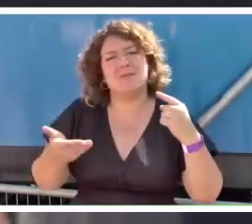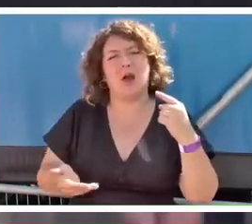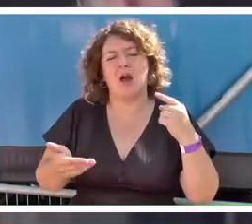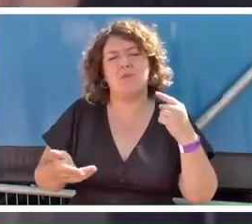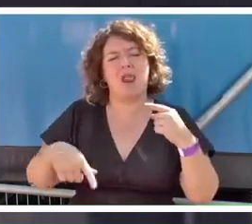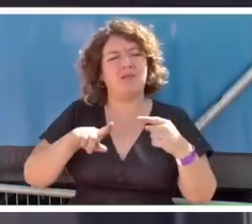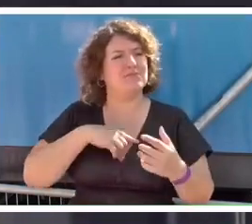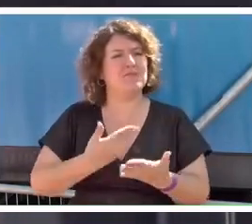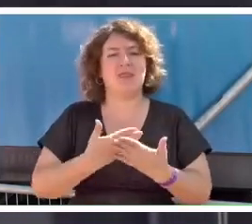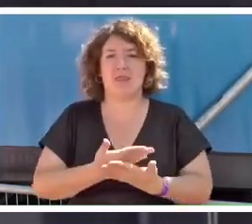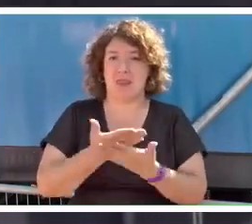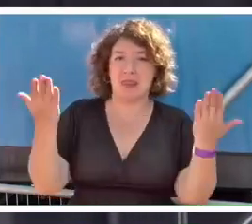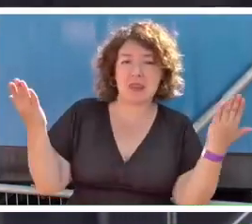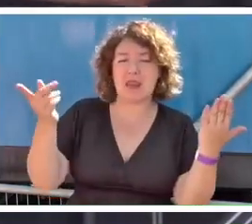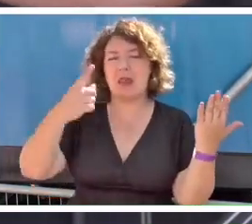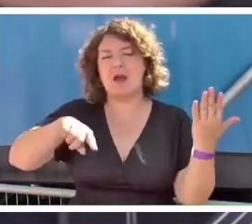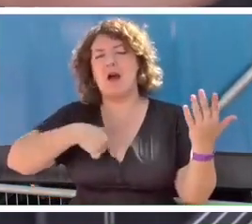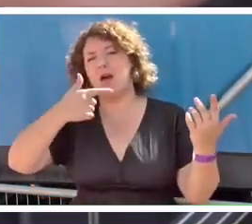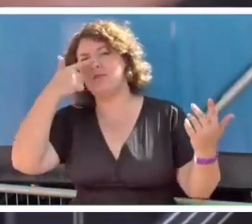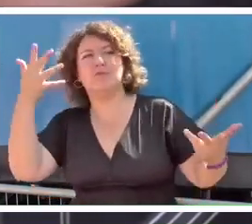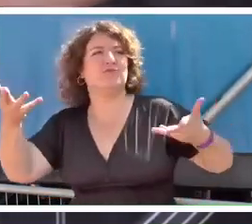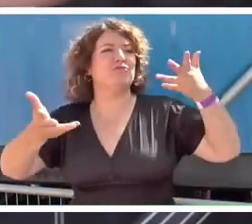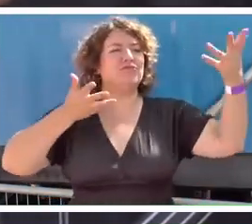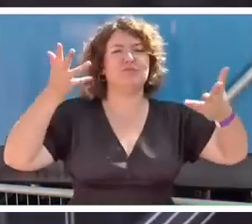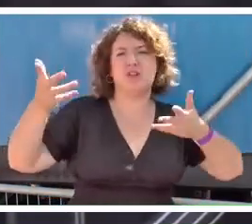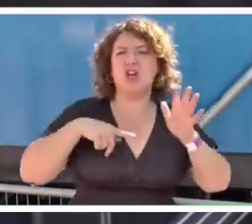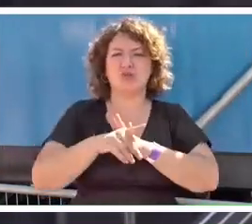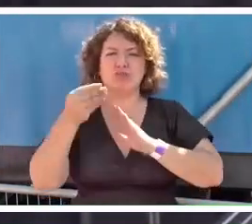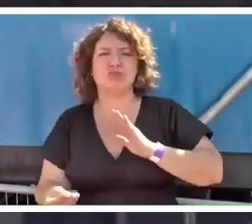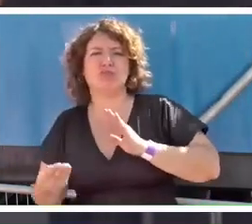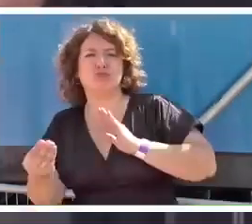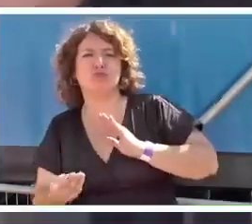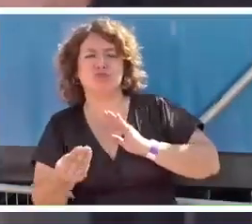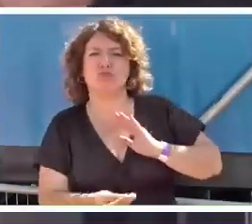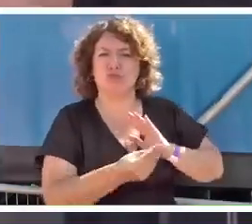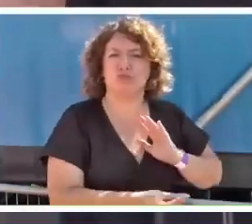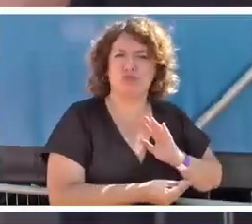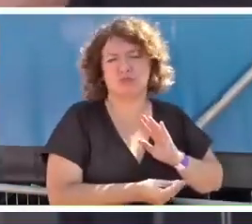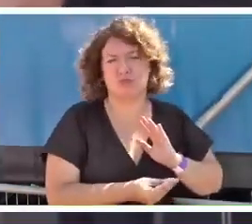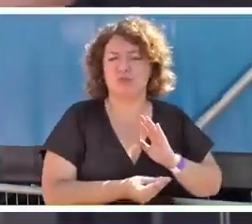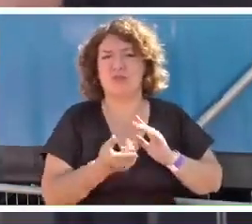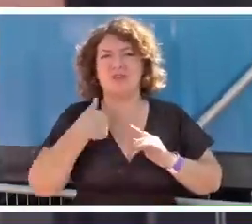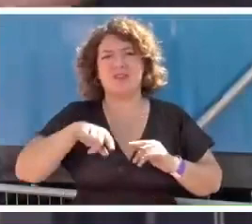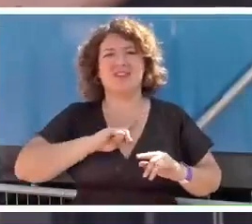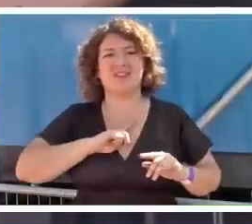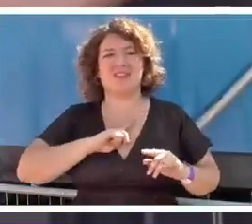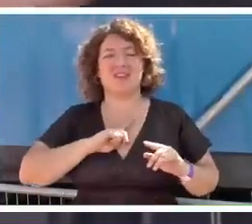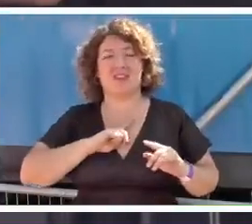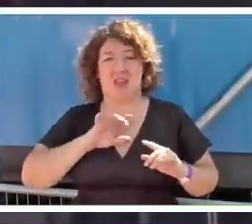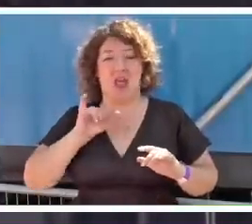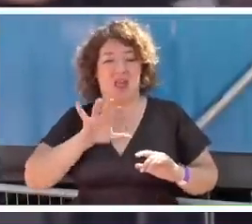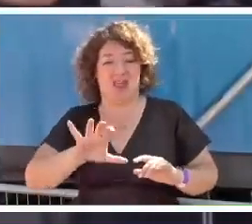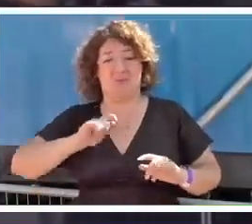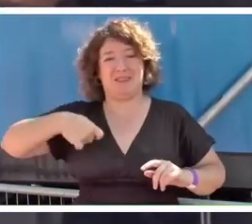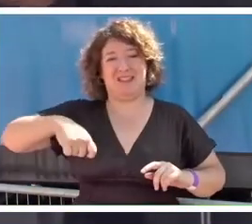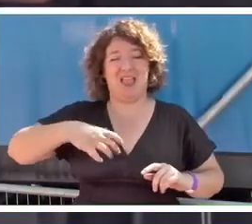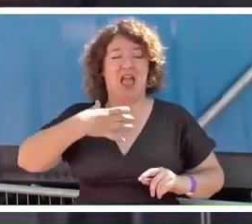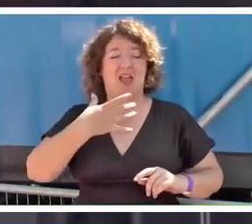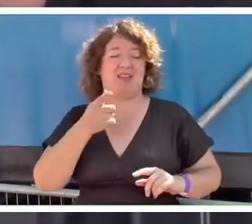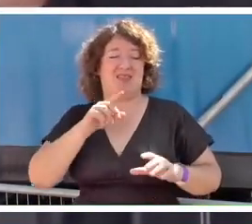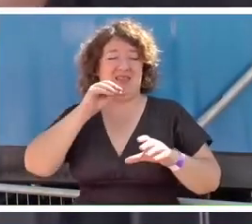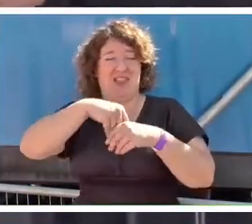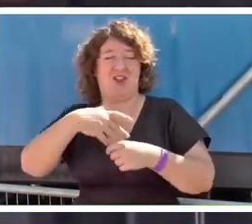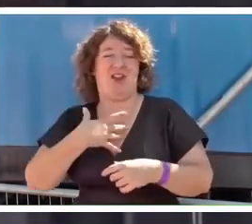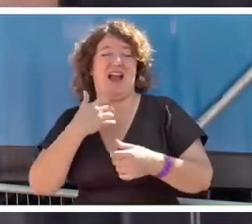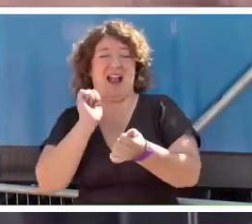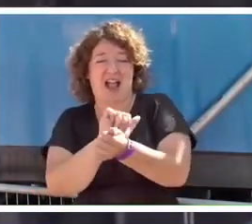demostrar que frente a los que presumían de buena gestión, que hoy tienen a su milagro económico en la cárcel, frente a esos que